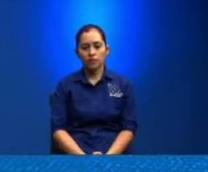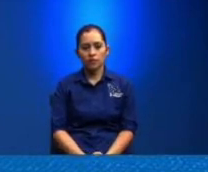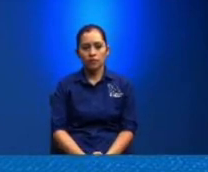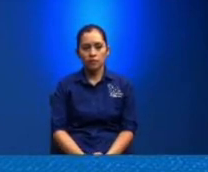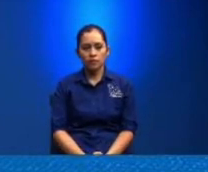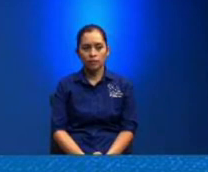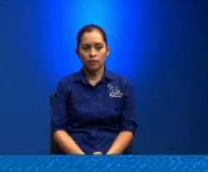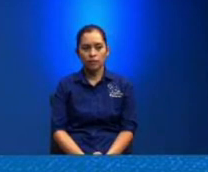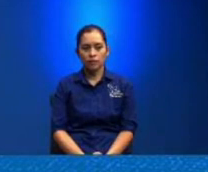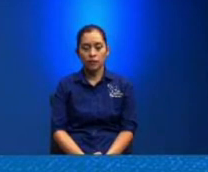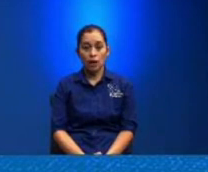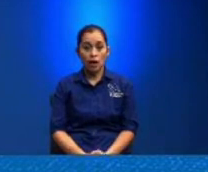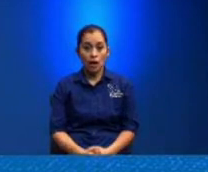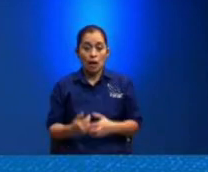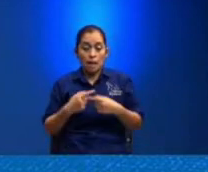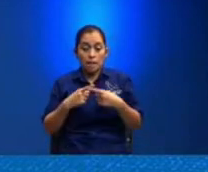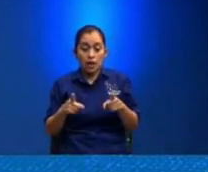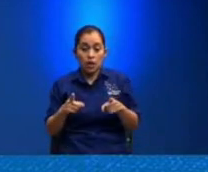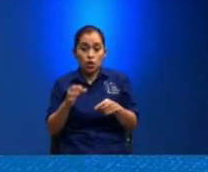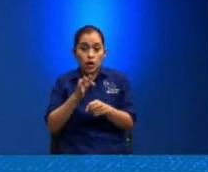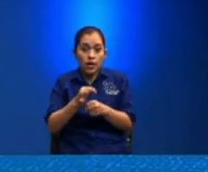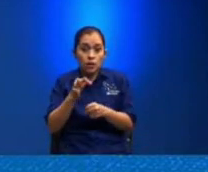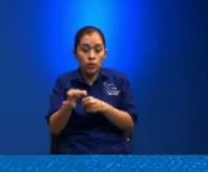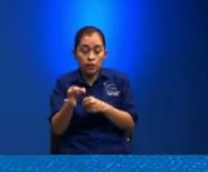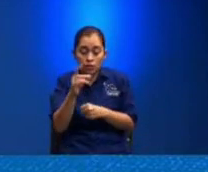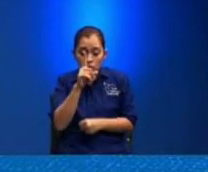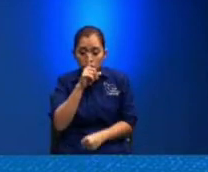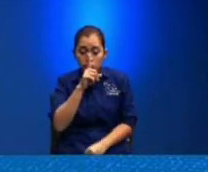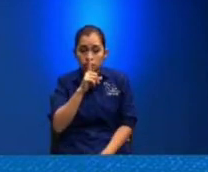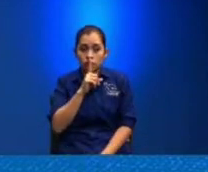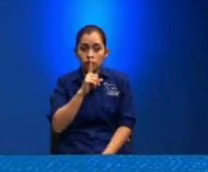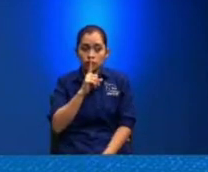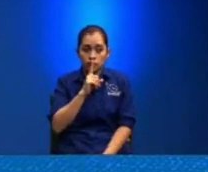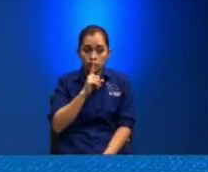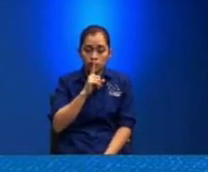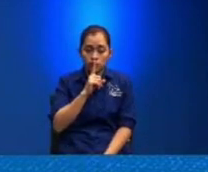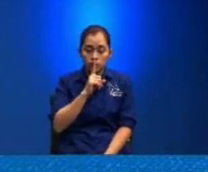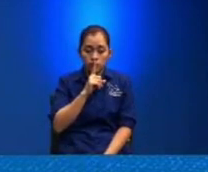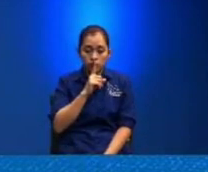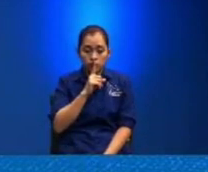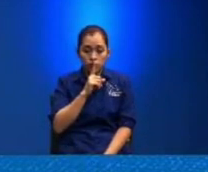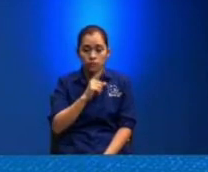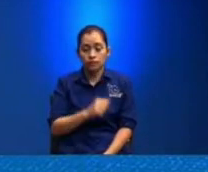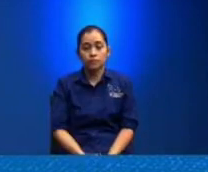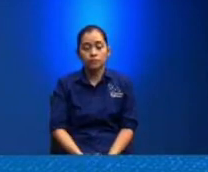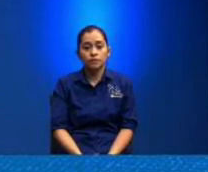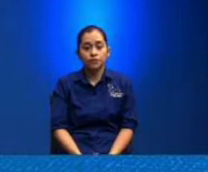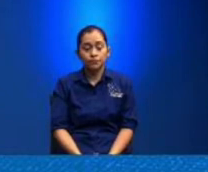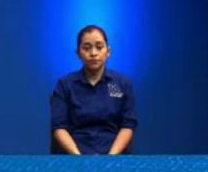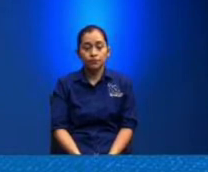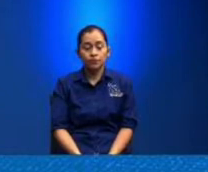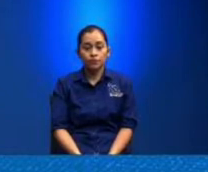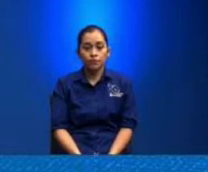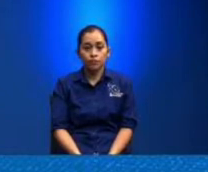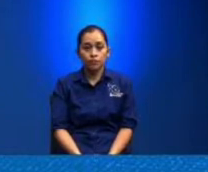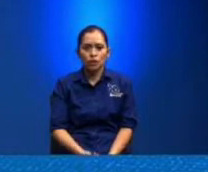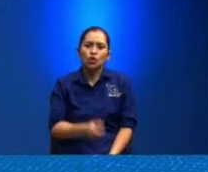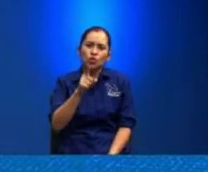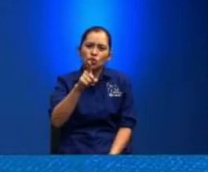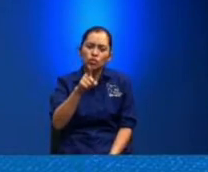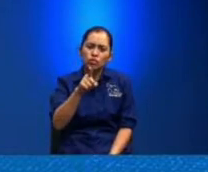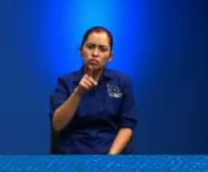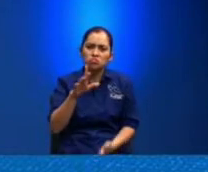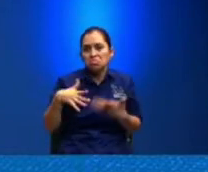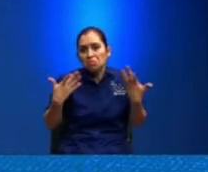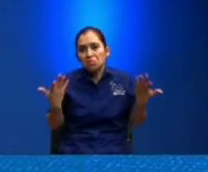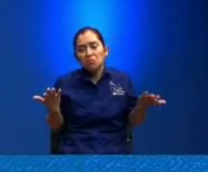favor elías no perdone nos no dios es jehová de los ejércitos yo hay en